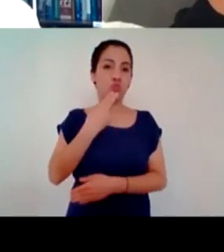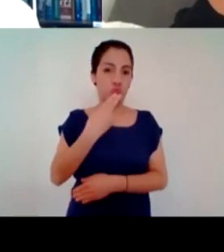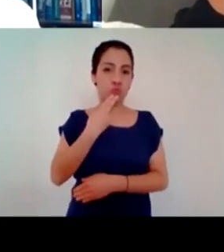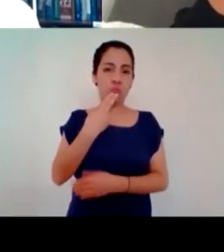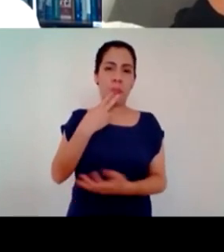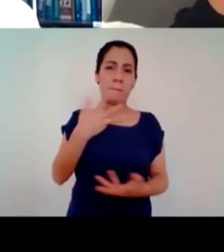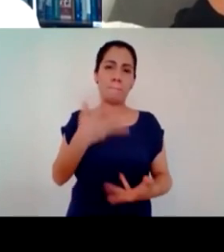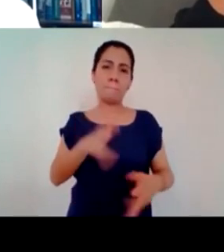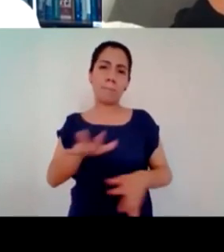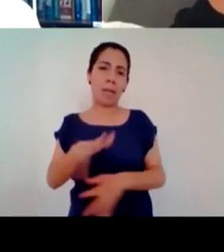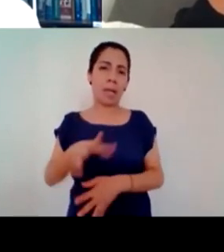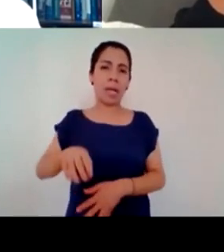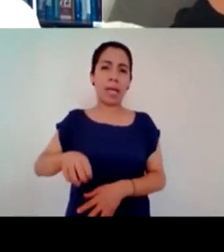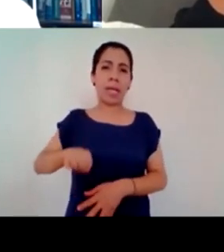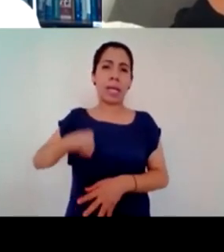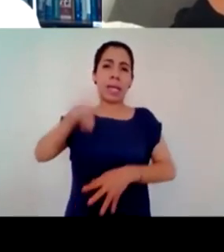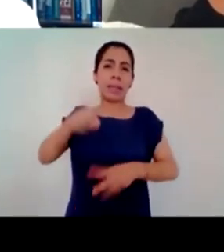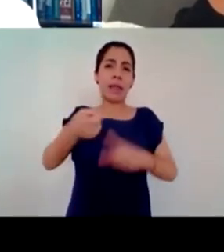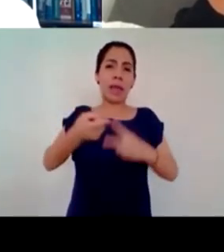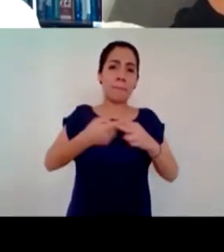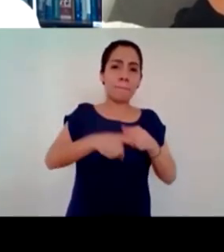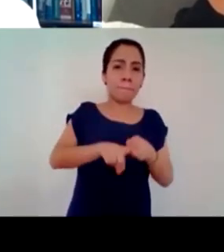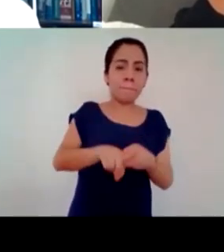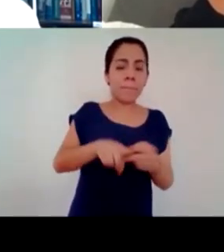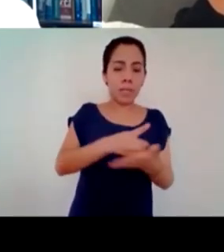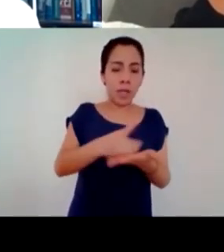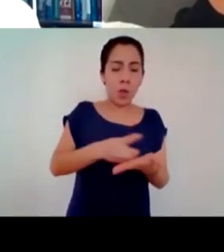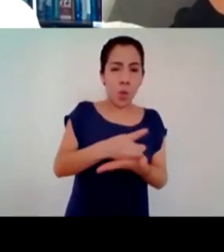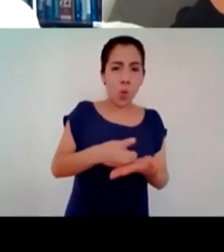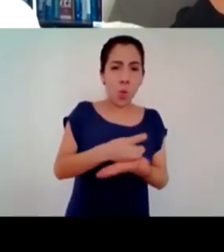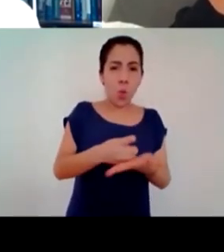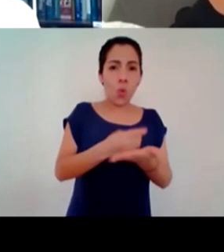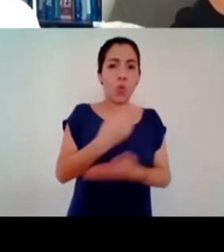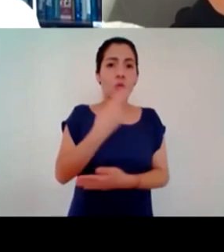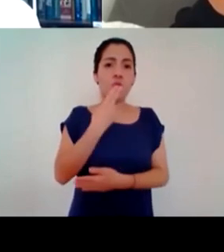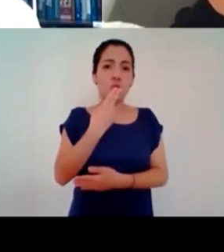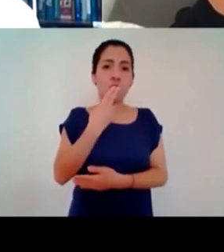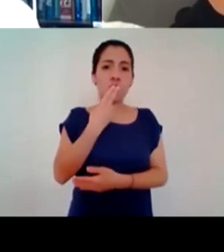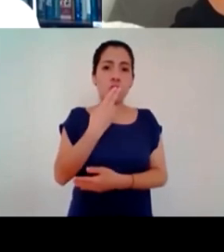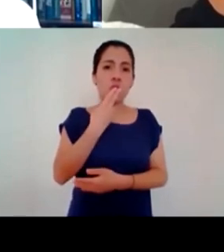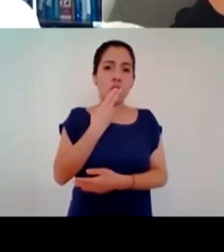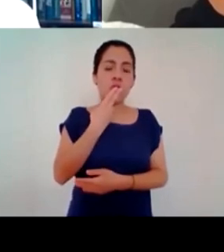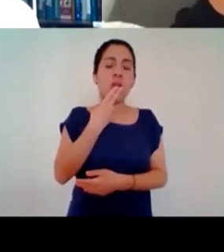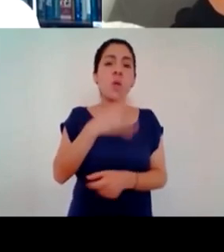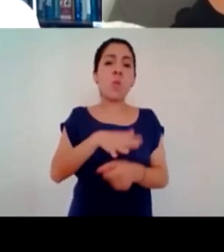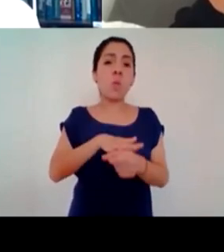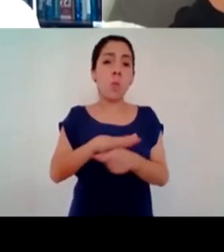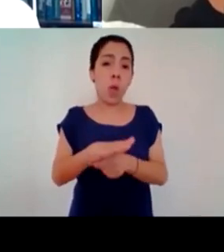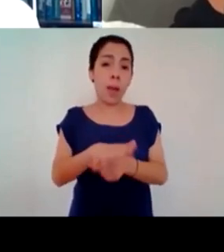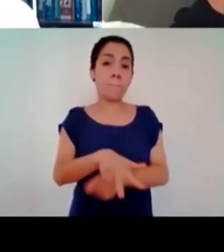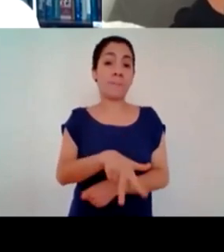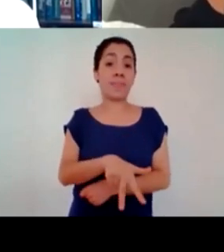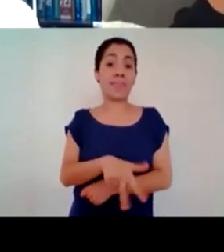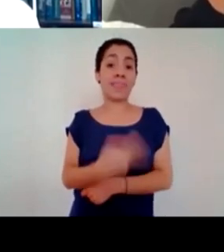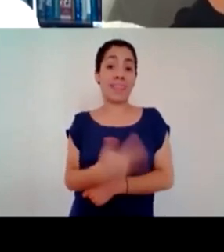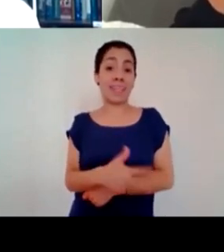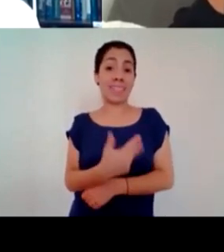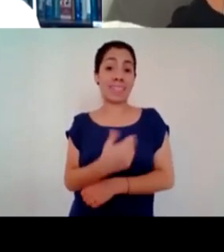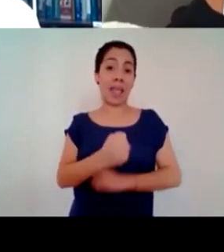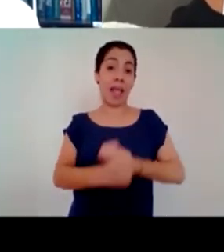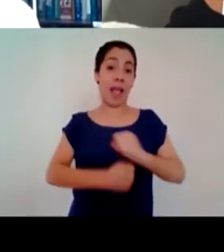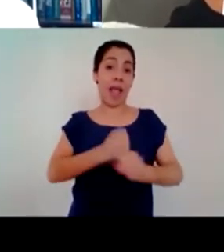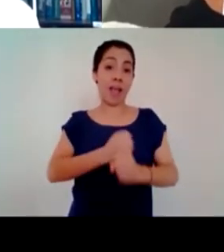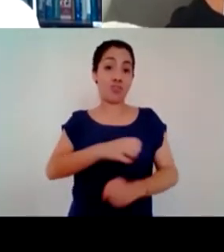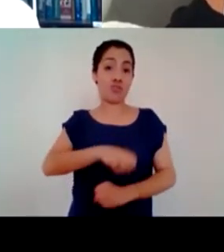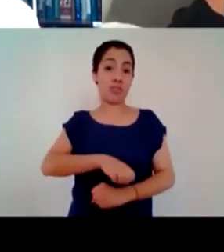empiezan nuestros chavos y chavas a consumir algún tipo de drogas, los 13 años, pero